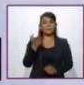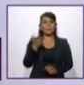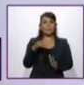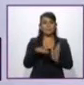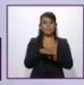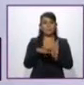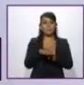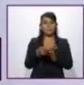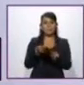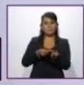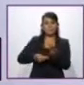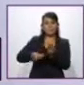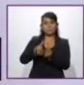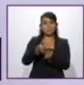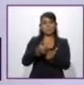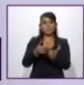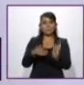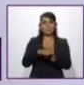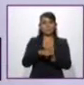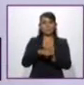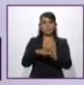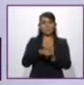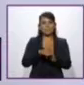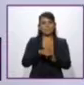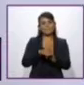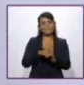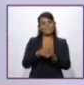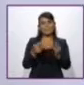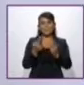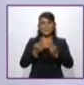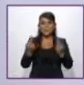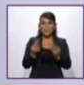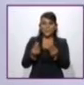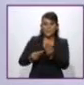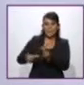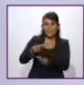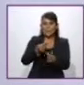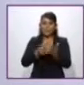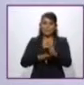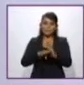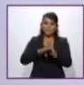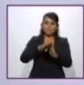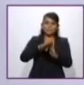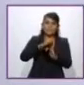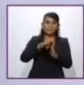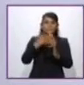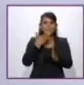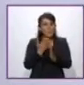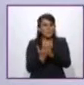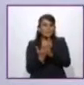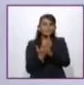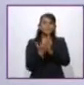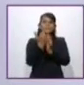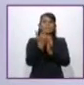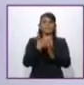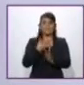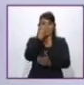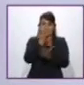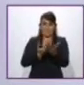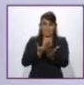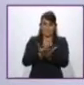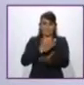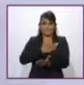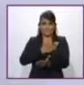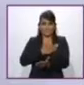general, estamos parados y necesitamos enfocar precisamente, dentro de mis propuestas se encuentra